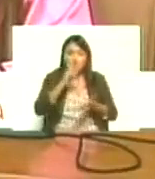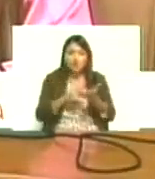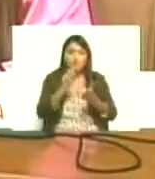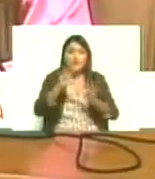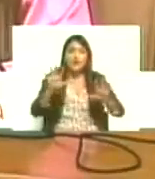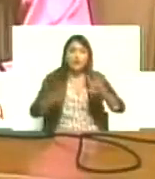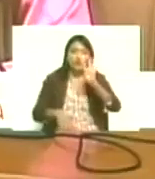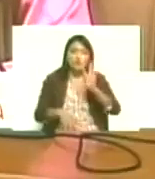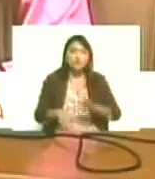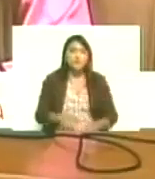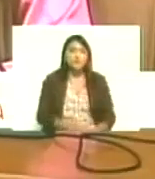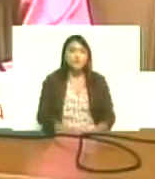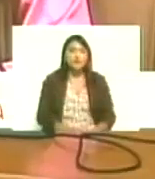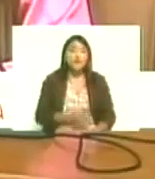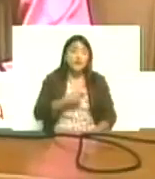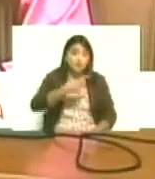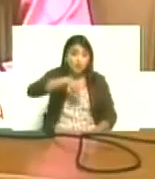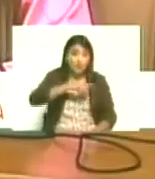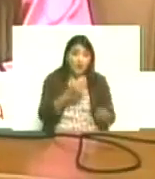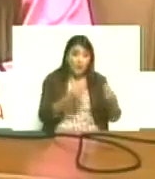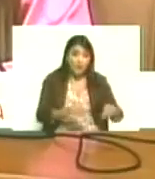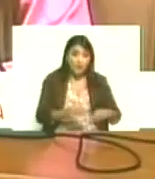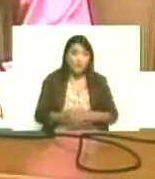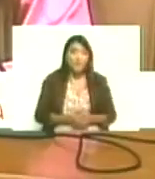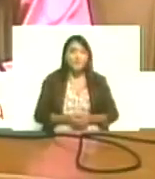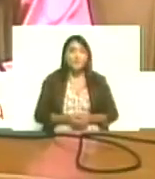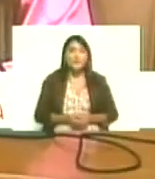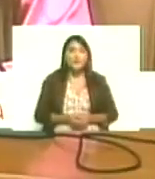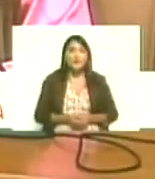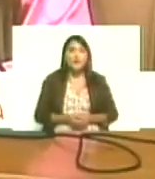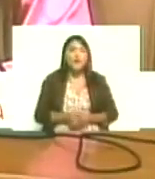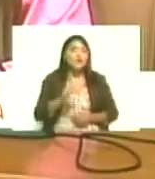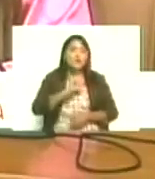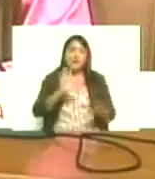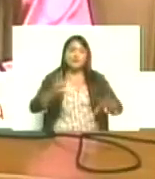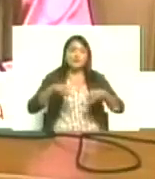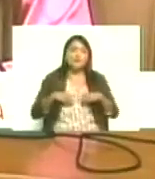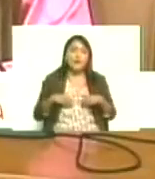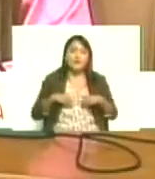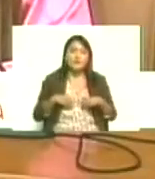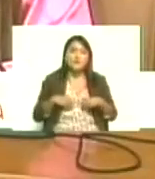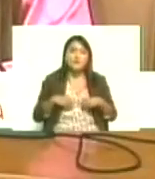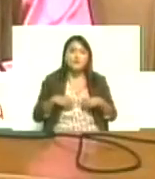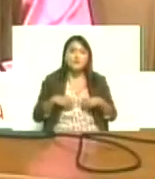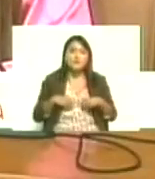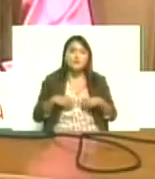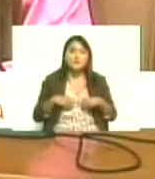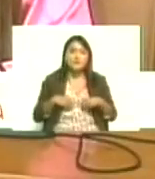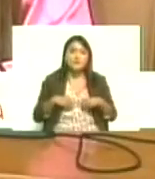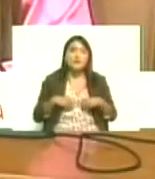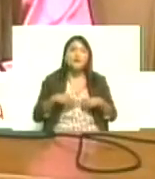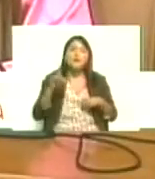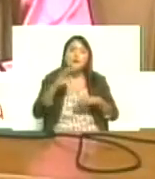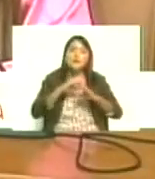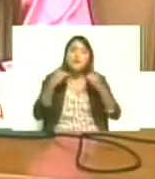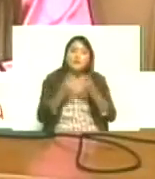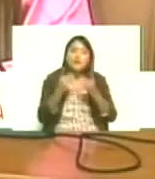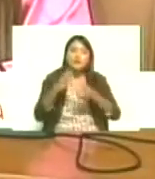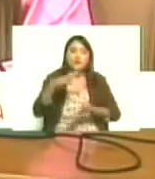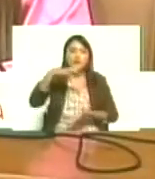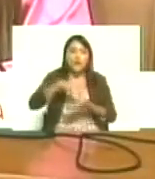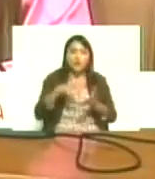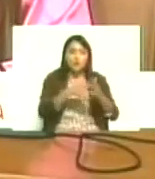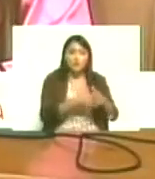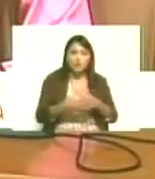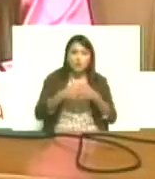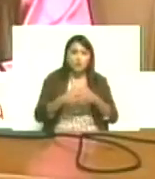2014. Acuerda, primero, repudiar y rechazar categóricamente la intromisión insolente de los